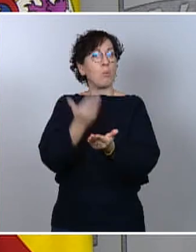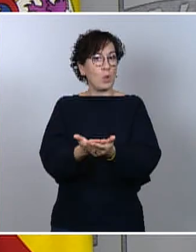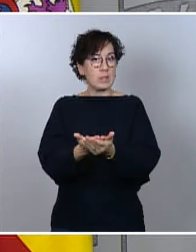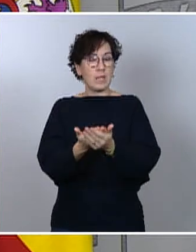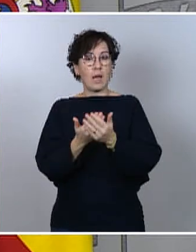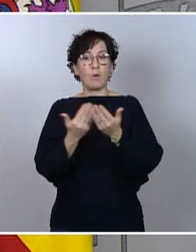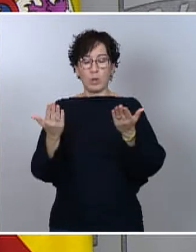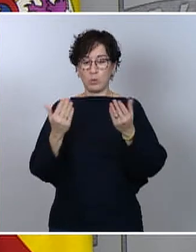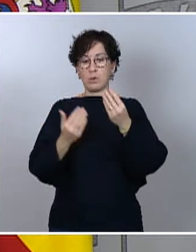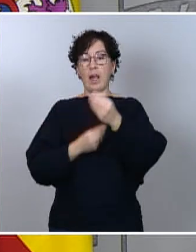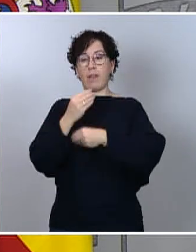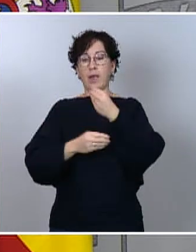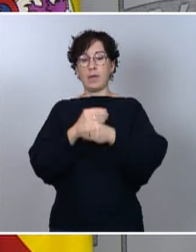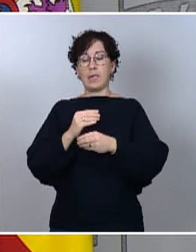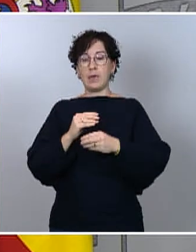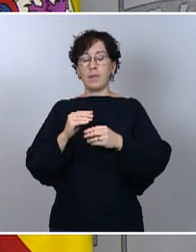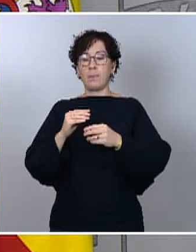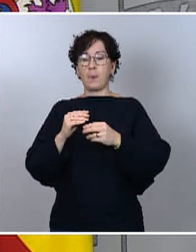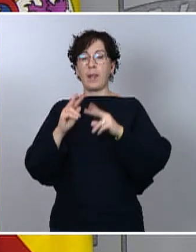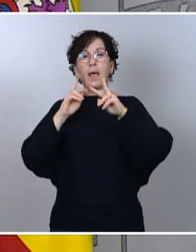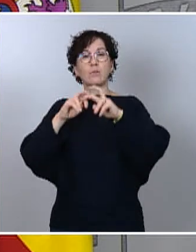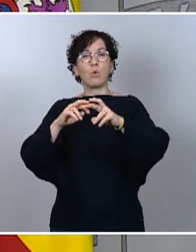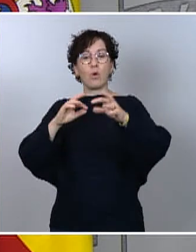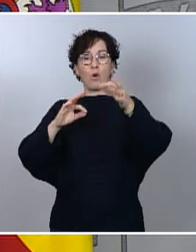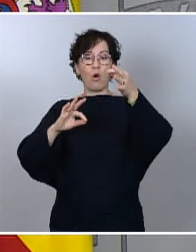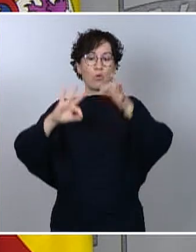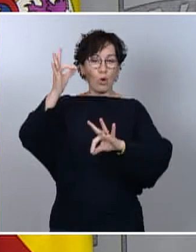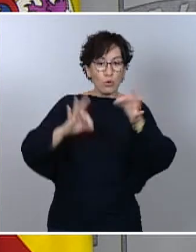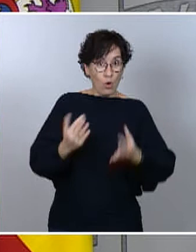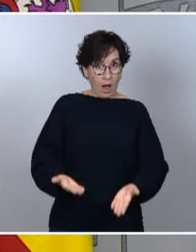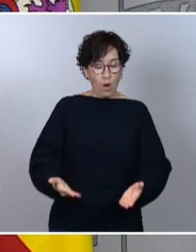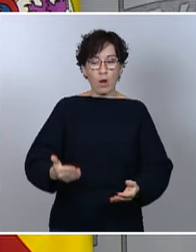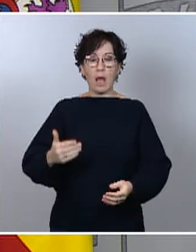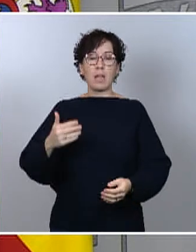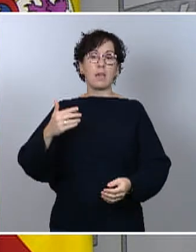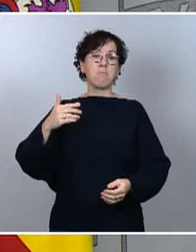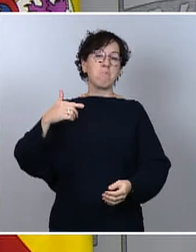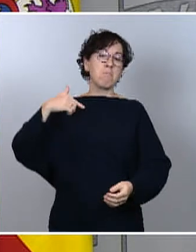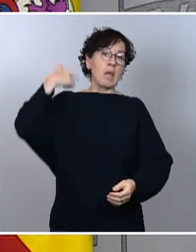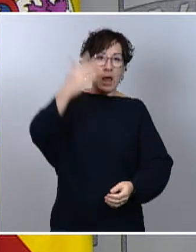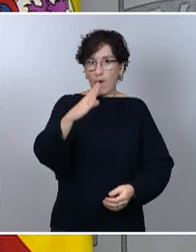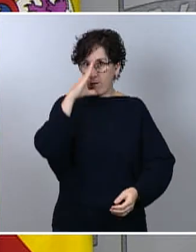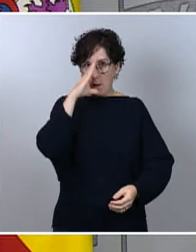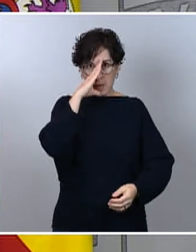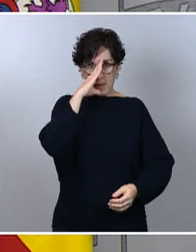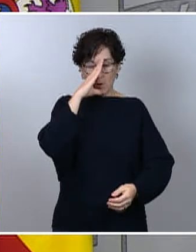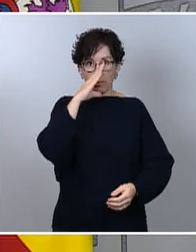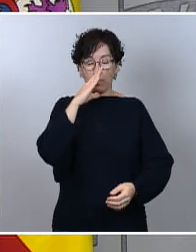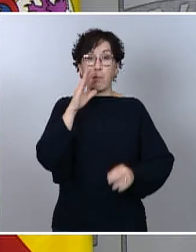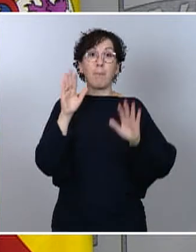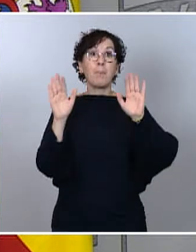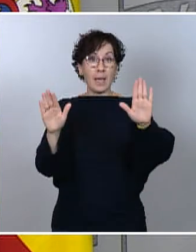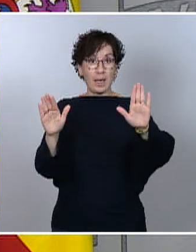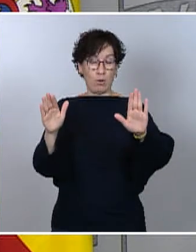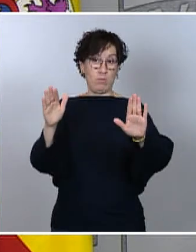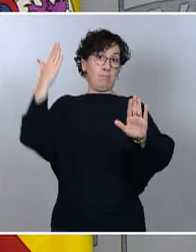y aproximadamente en febrero del año que viene. Bien es cierto que la realidad avanza muy deprisa. En aquel momento